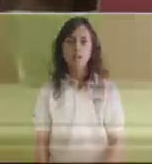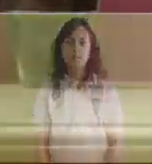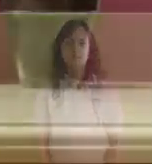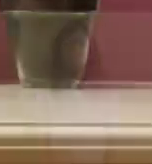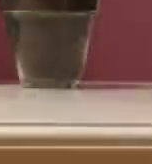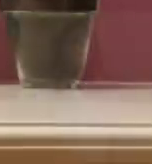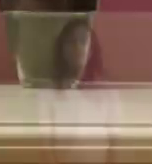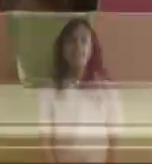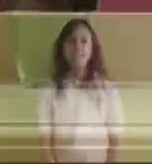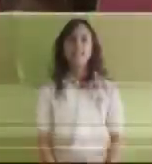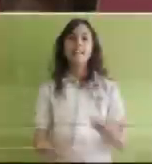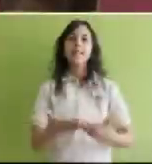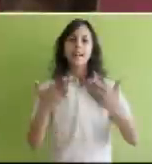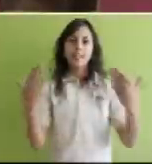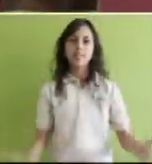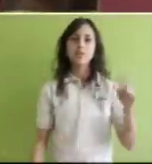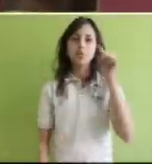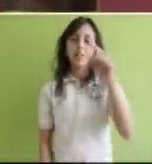insectos.